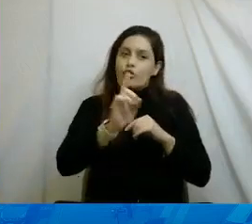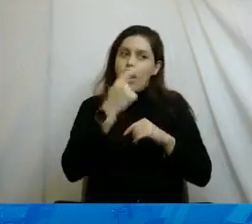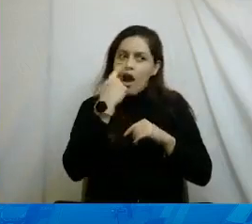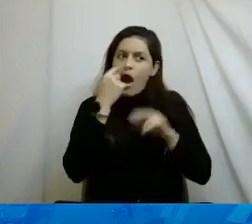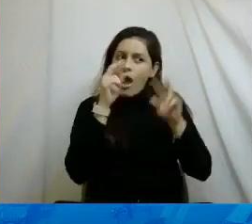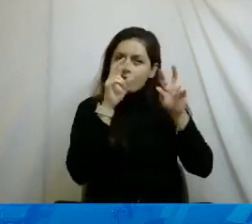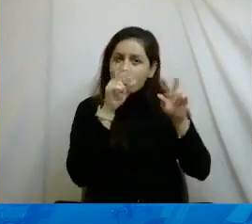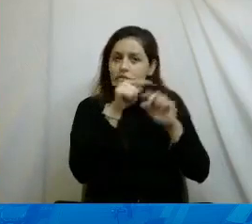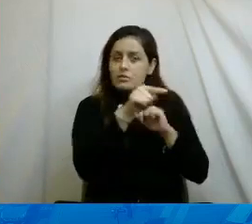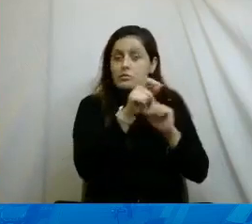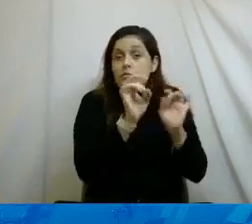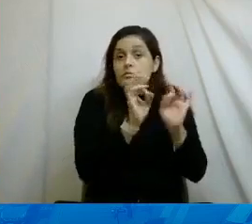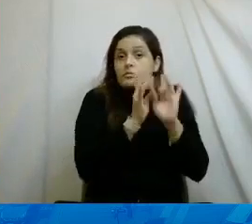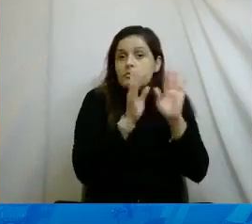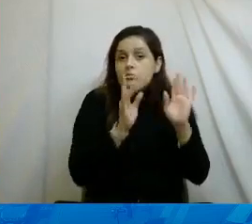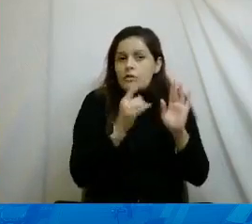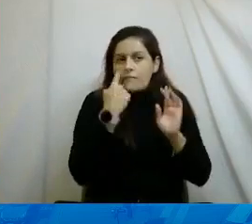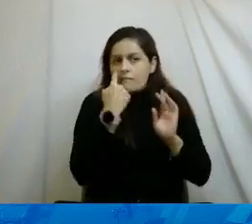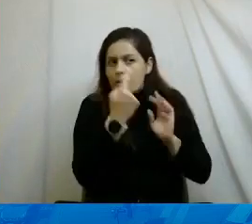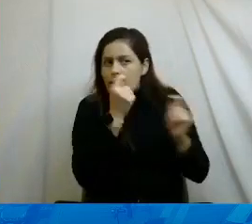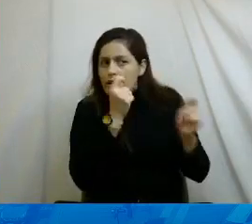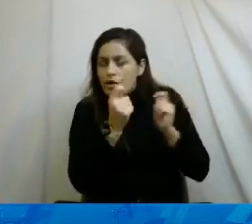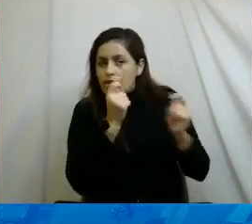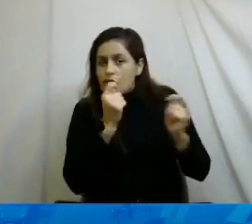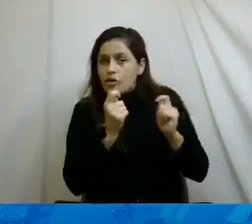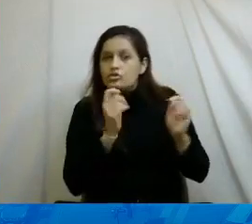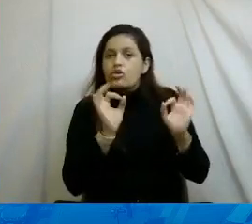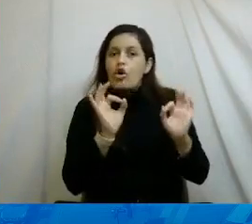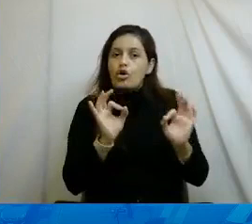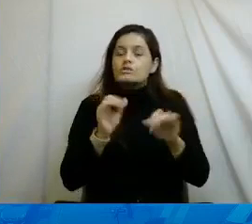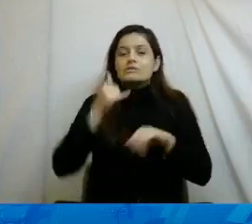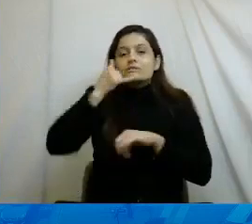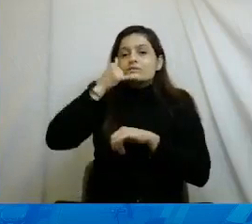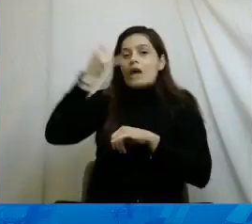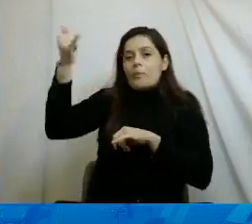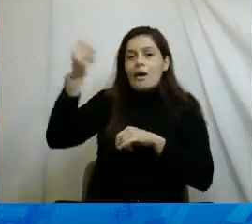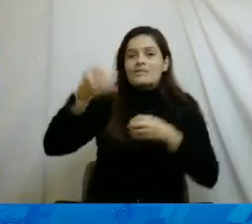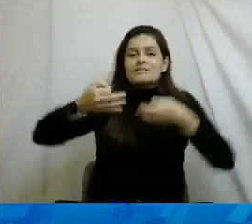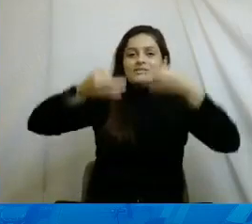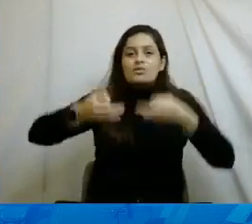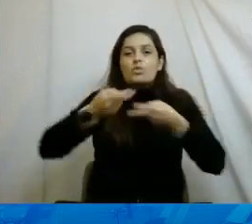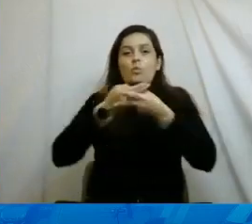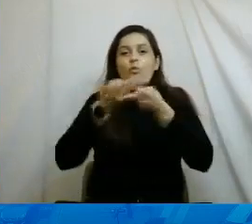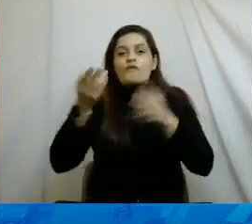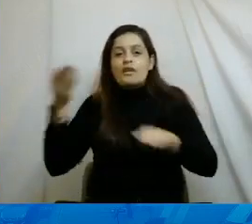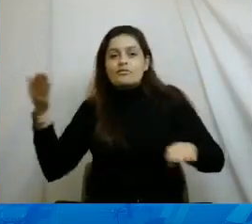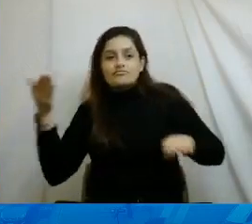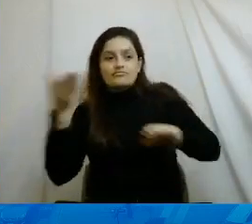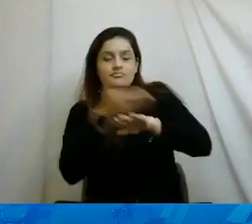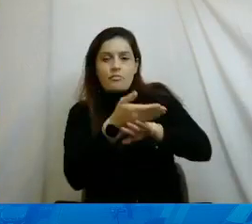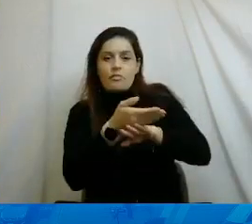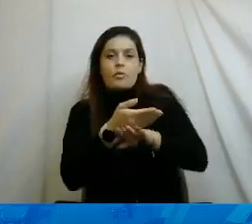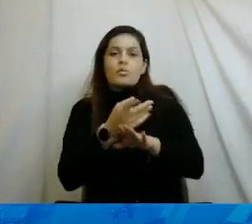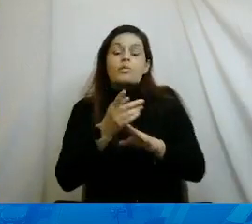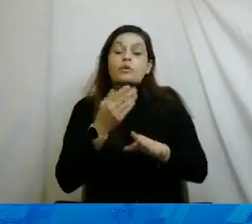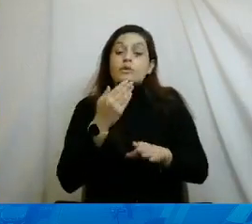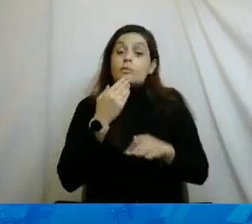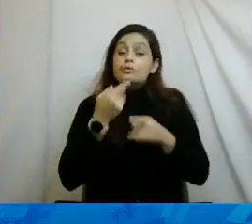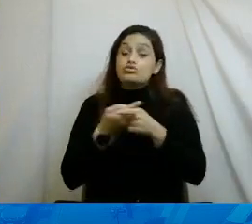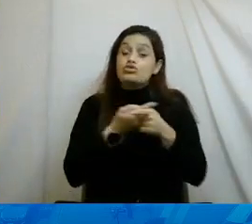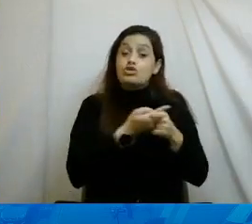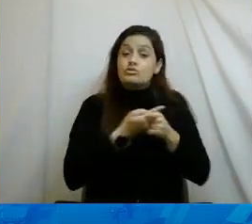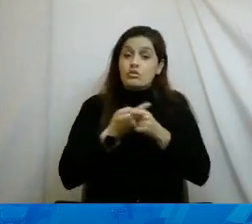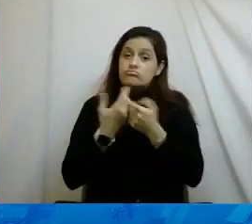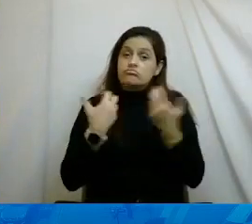situación, avisarnos, por ejemplo, si ven alguna situación compleja, seguridad pública rápidamente se acerca a los lugares, desde social también nos acercamos con